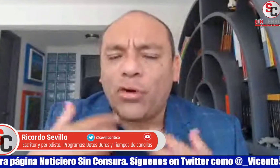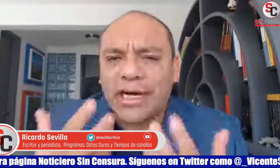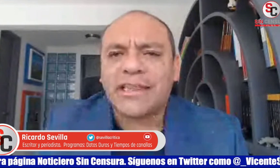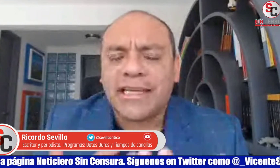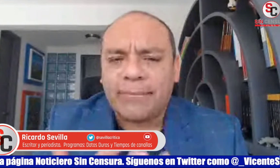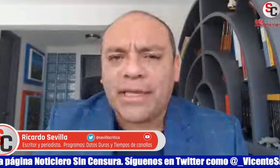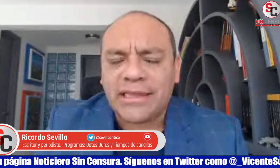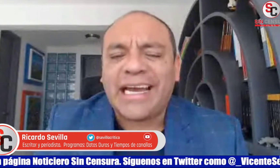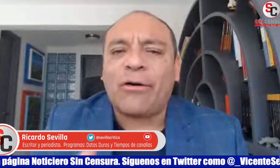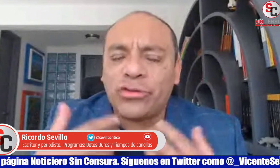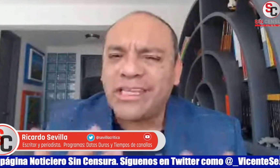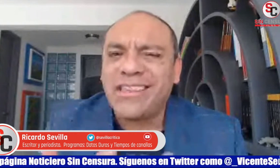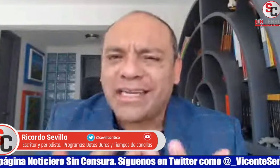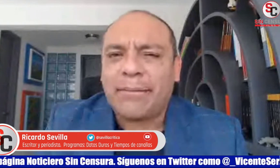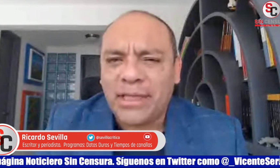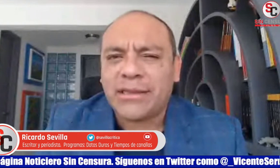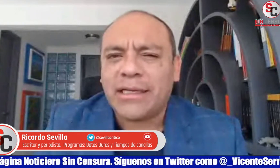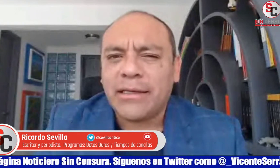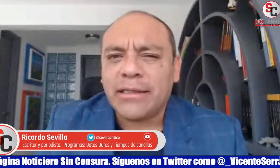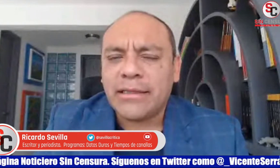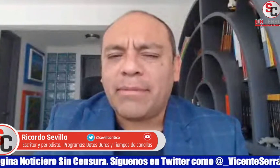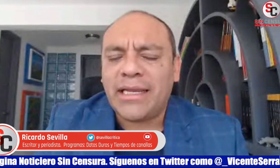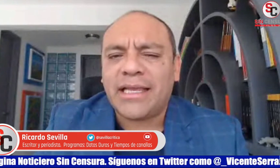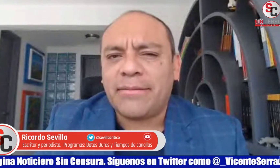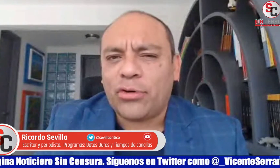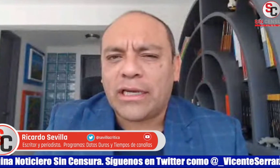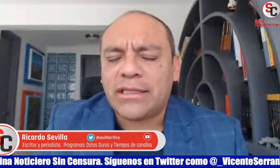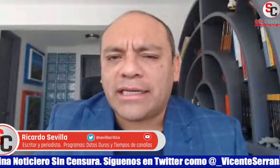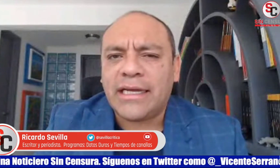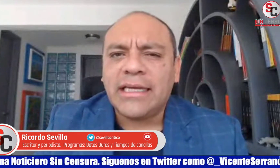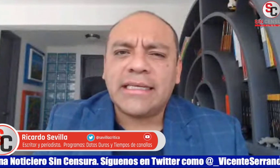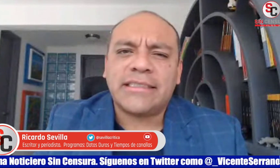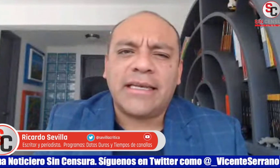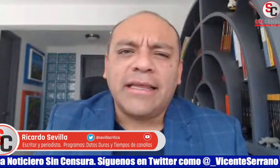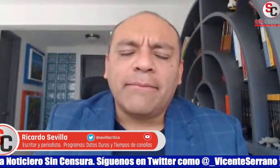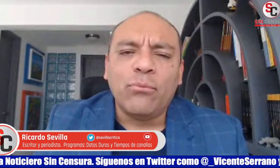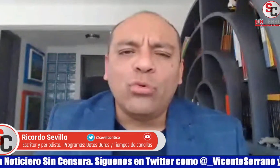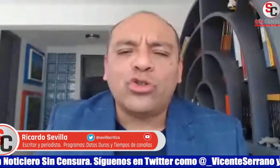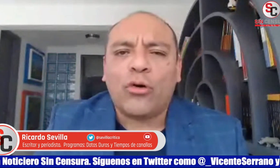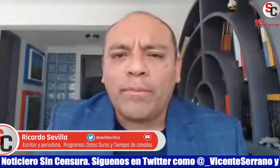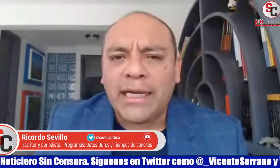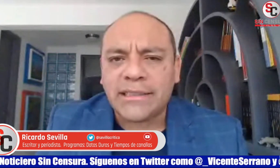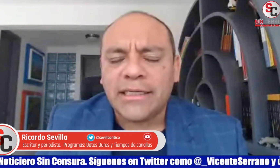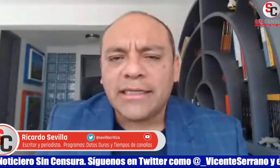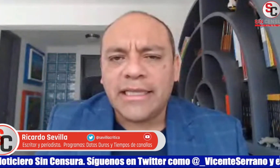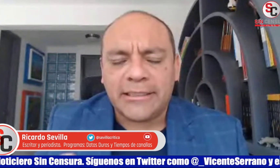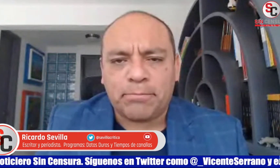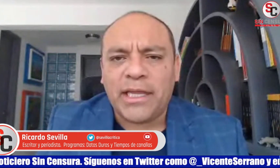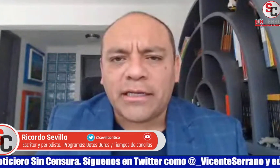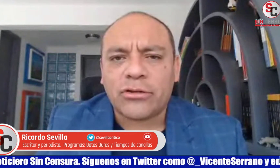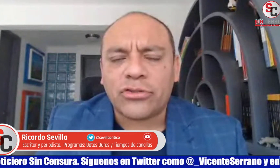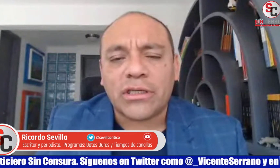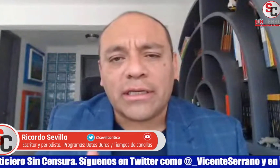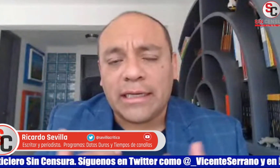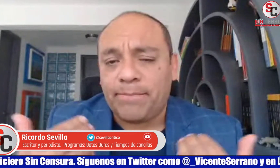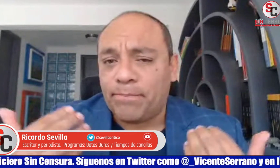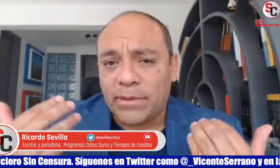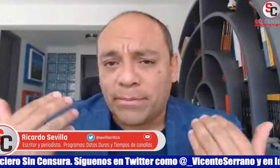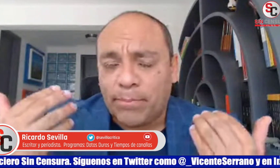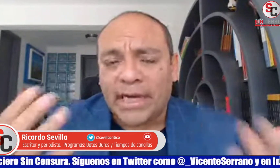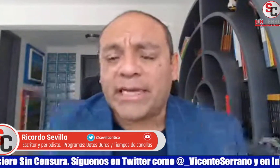elegidos democráticamente, auténticamente, de manera democrática, estén mucho más